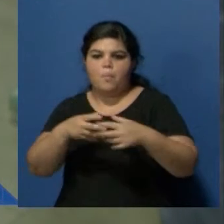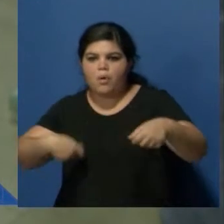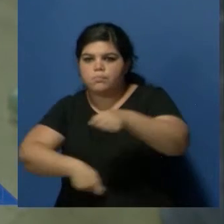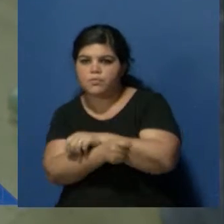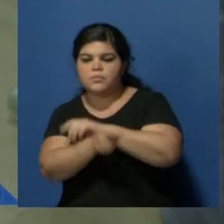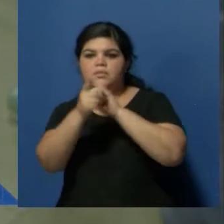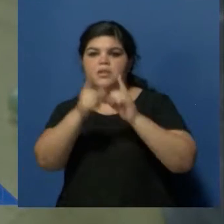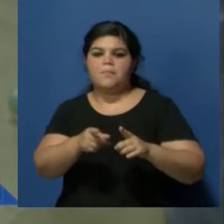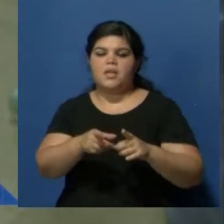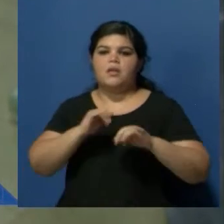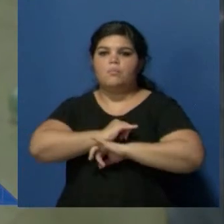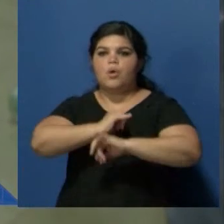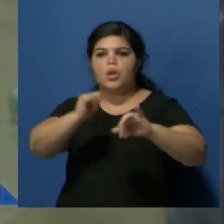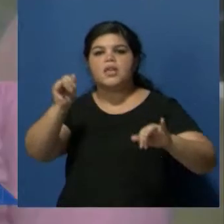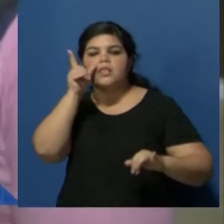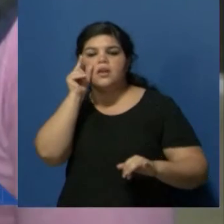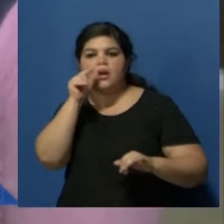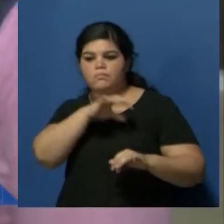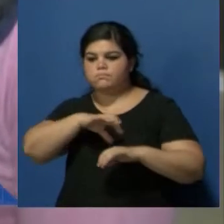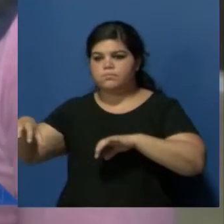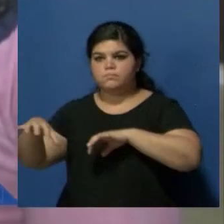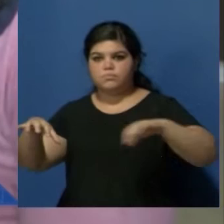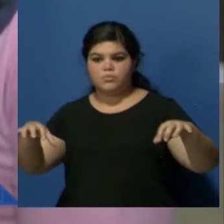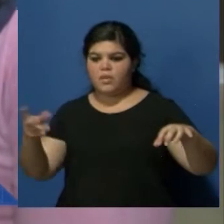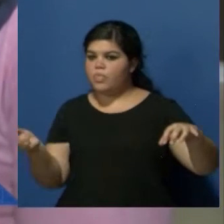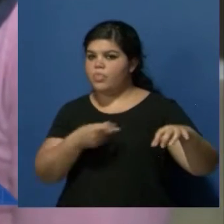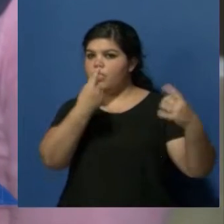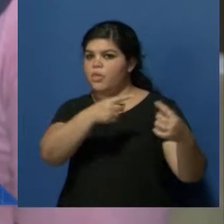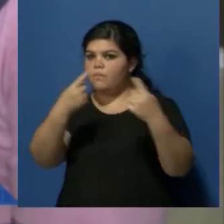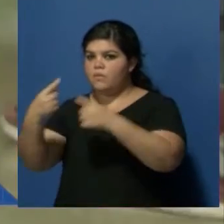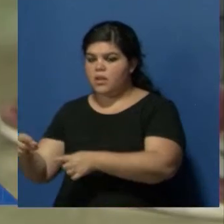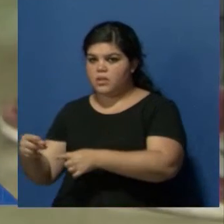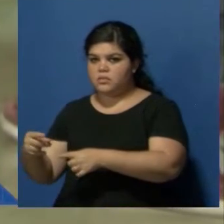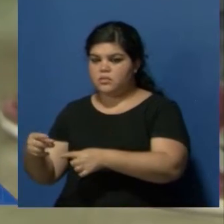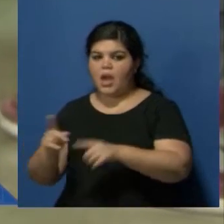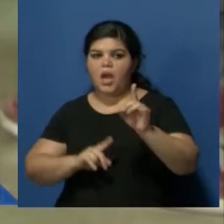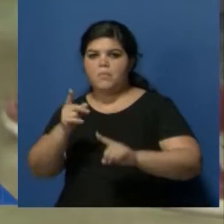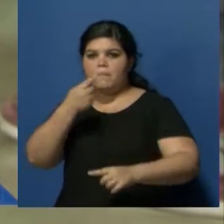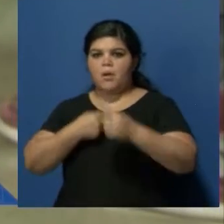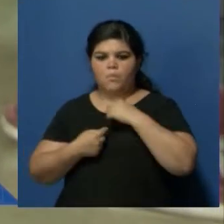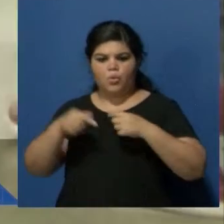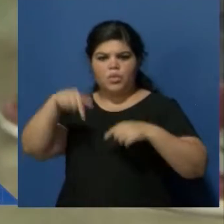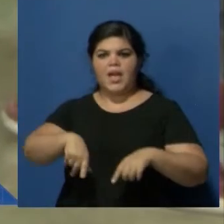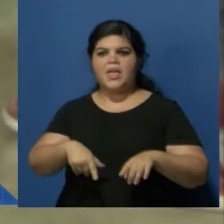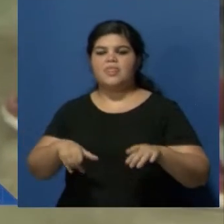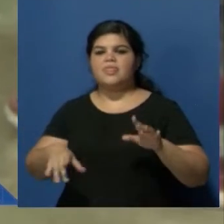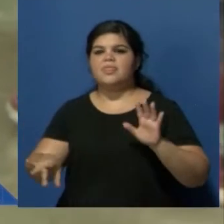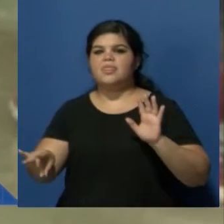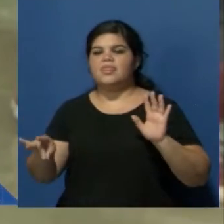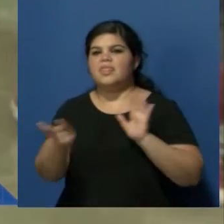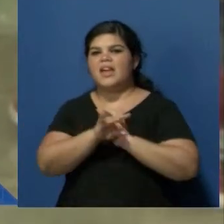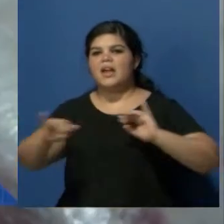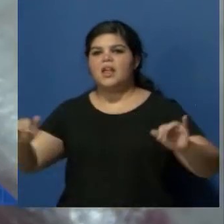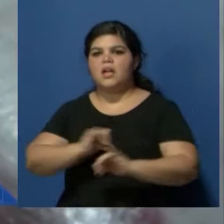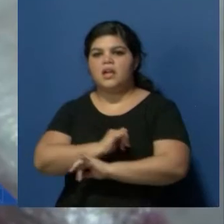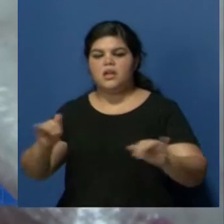ejemplo, campañas políticas, etc. Claro. Es decir, hay que diferenciarlo. La pregunta es si es oportuno o no. Siempre es oportuno una declaración de este tipo